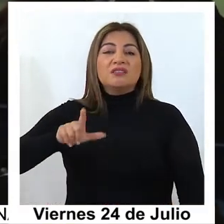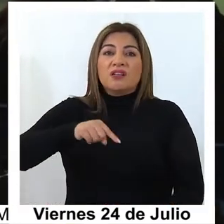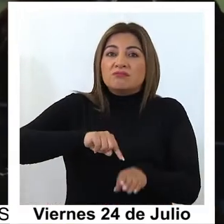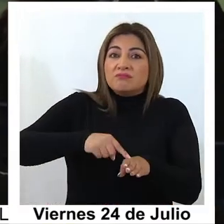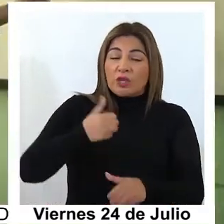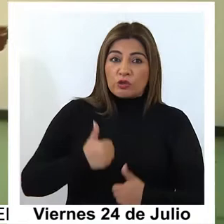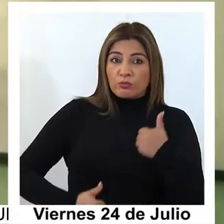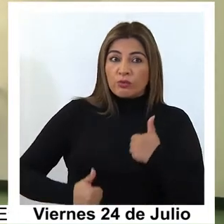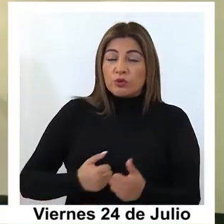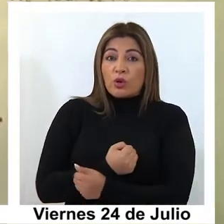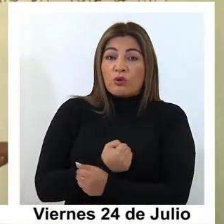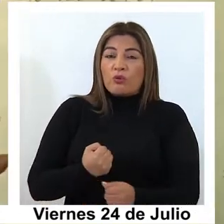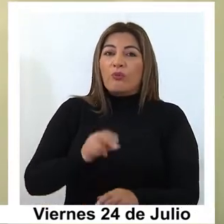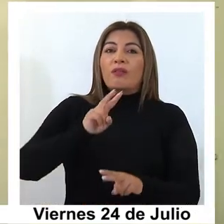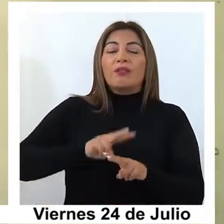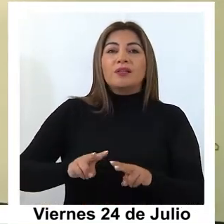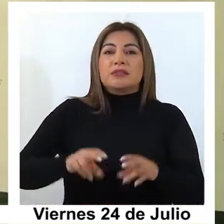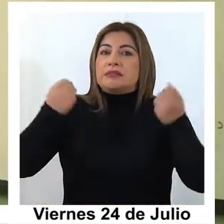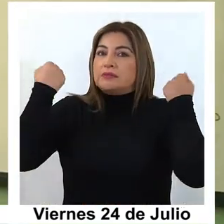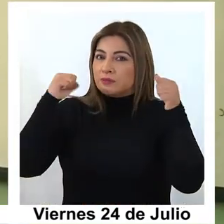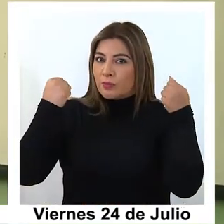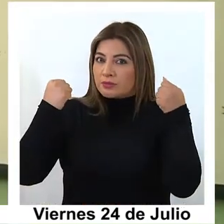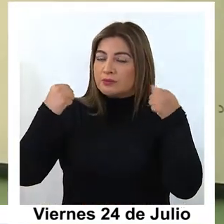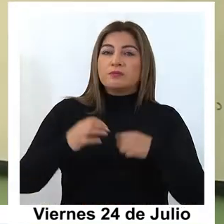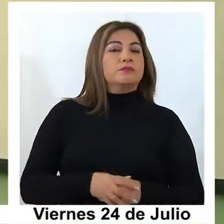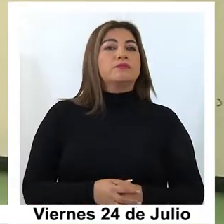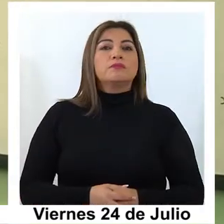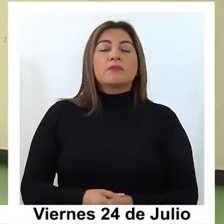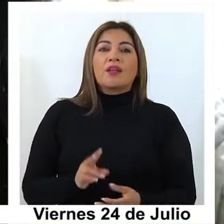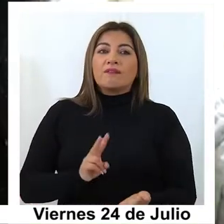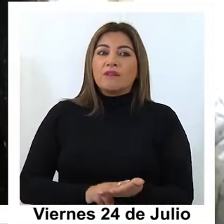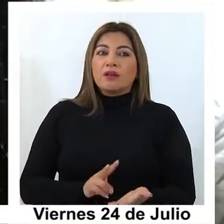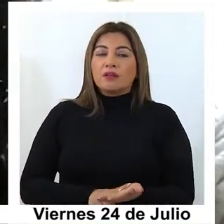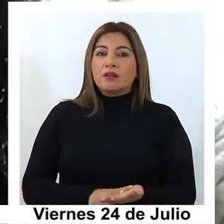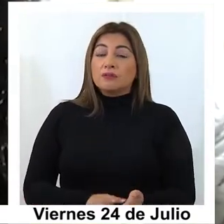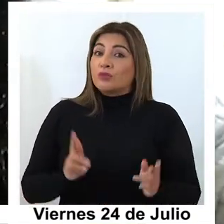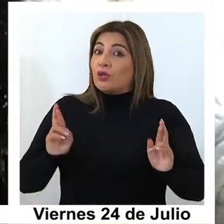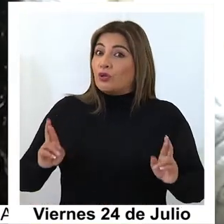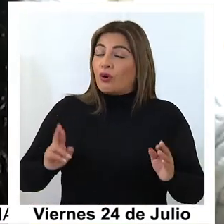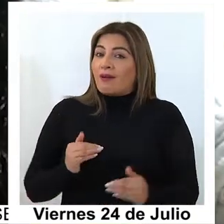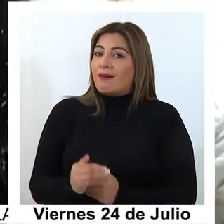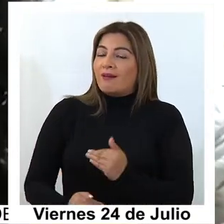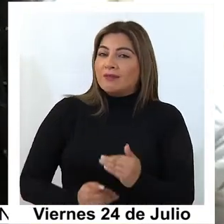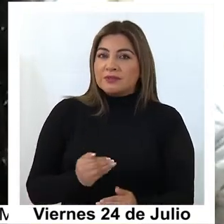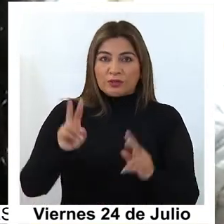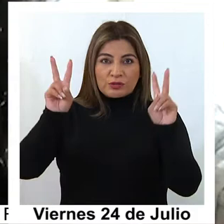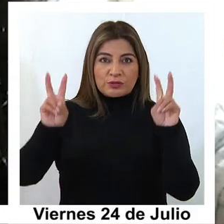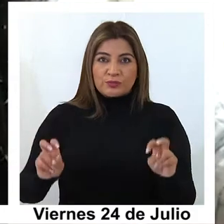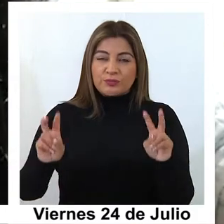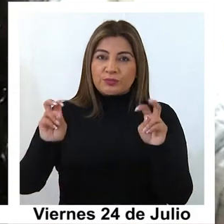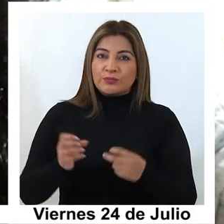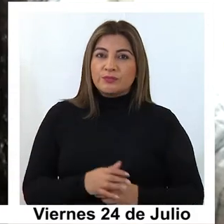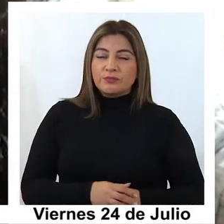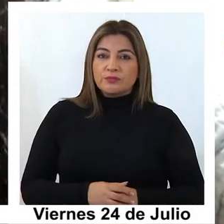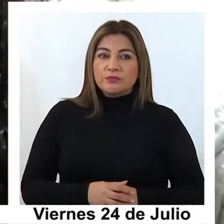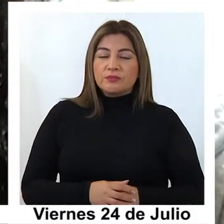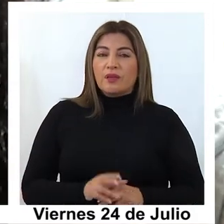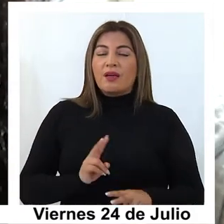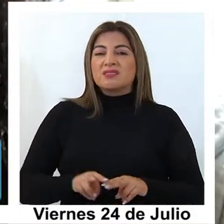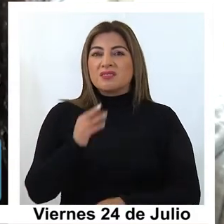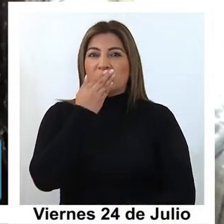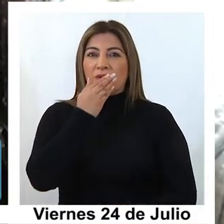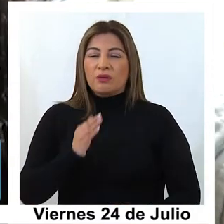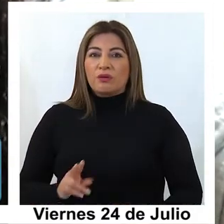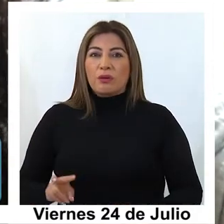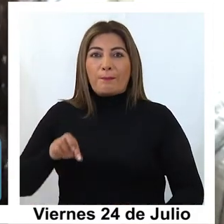profesionales sin poder realizar su práctica. Realmente espero que se siga avanzando con respecto a la mejora